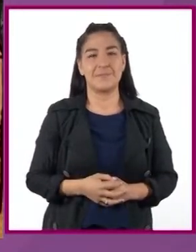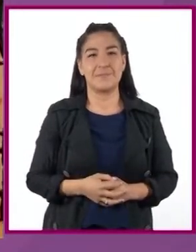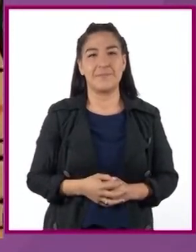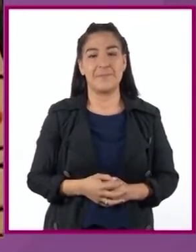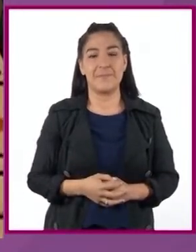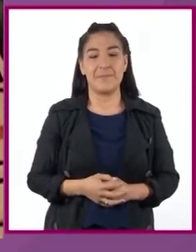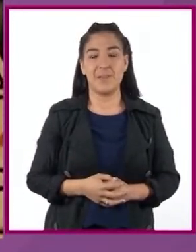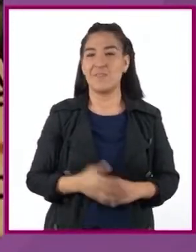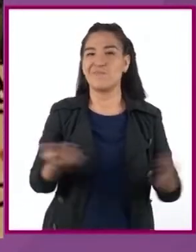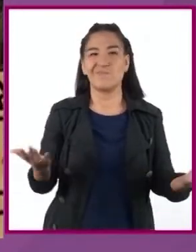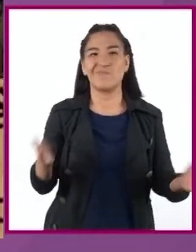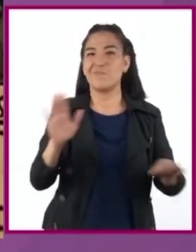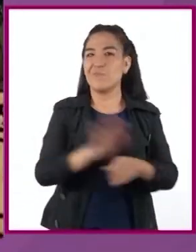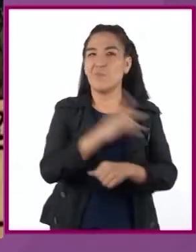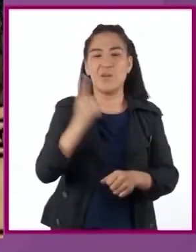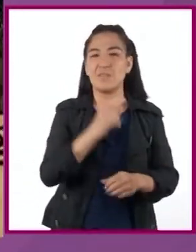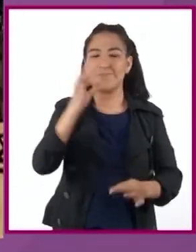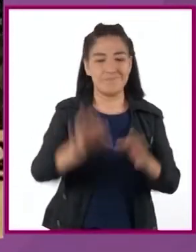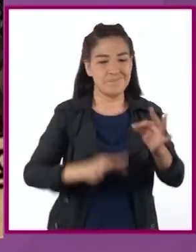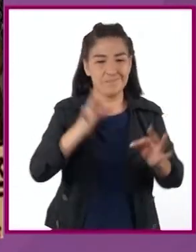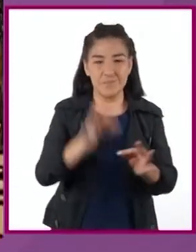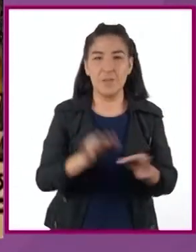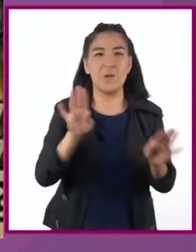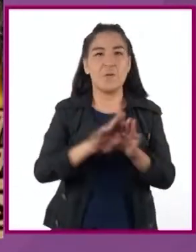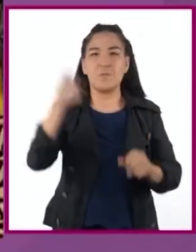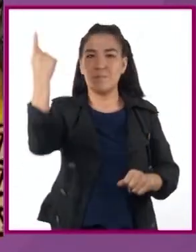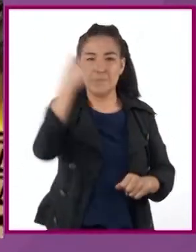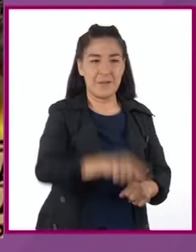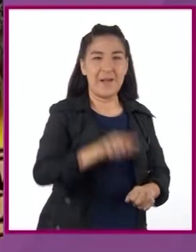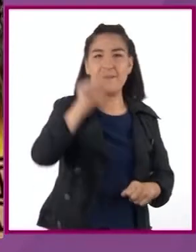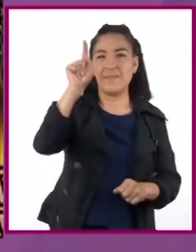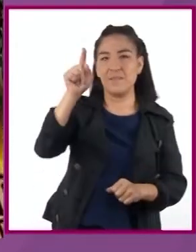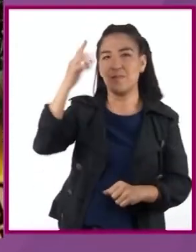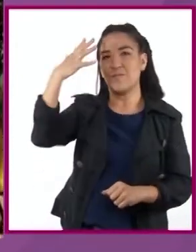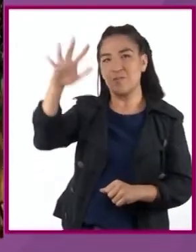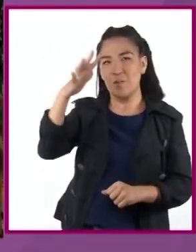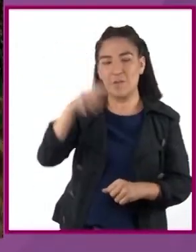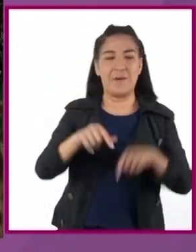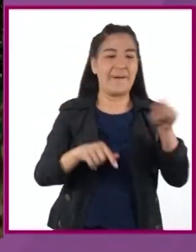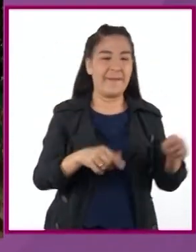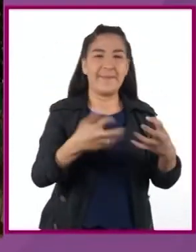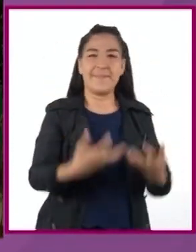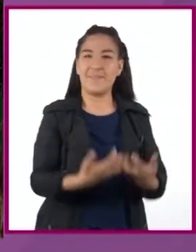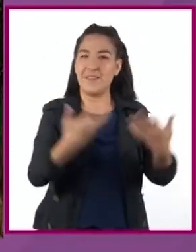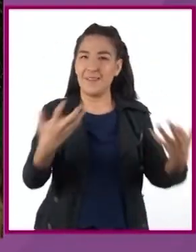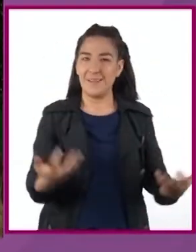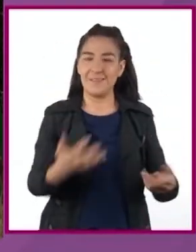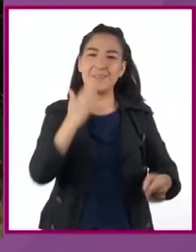por no haber cumplido sus obligaciones hacia el sol y la tierra.